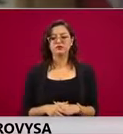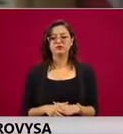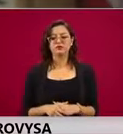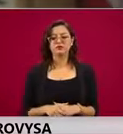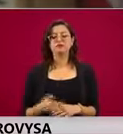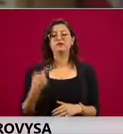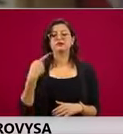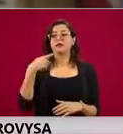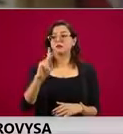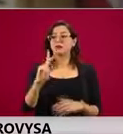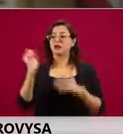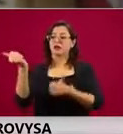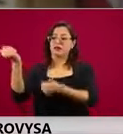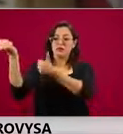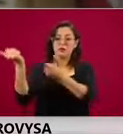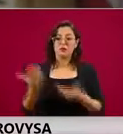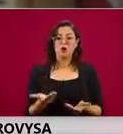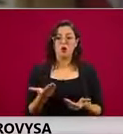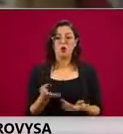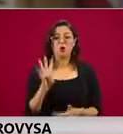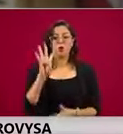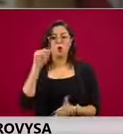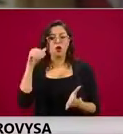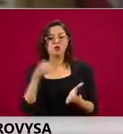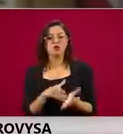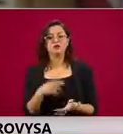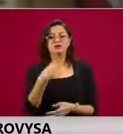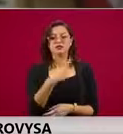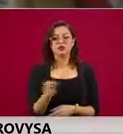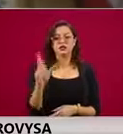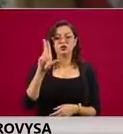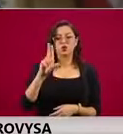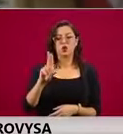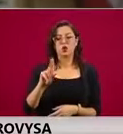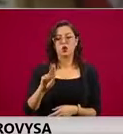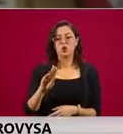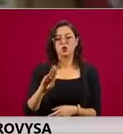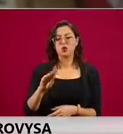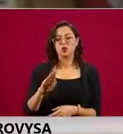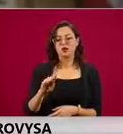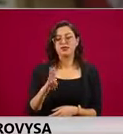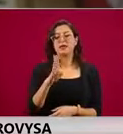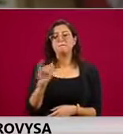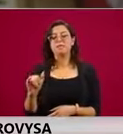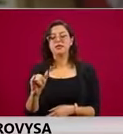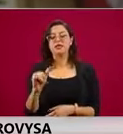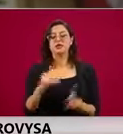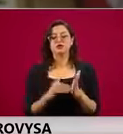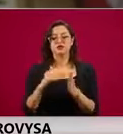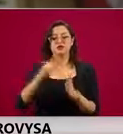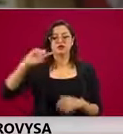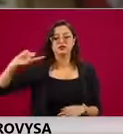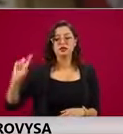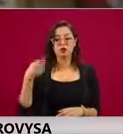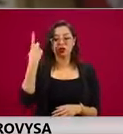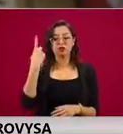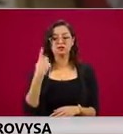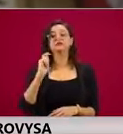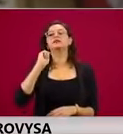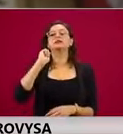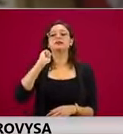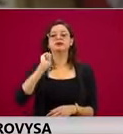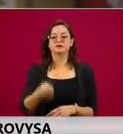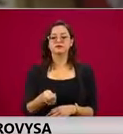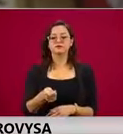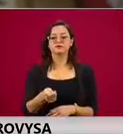trataba de eso? No, se trataba de una relación bilateral por el Tratado de Libre Comercio, que Ah, no se firmó nada del tratado. no,